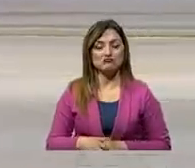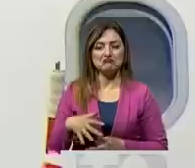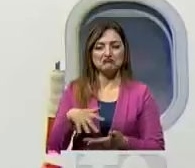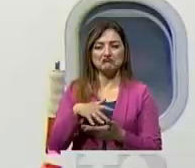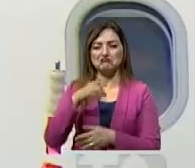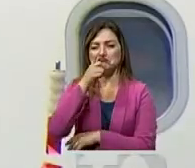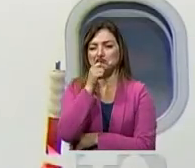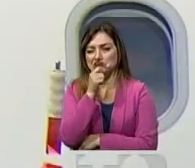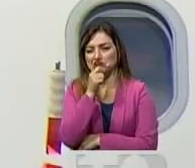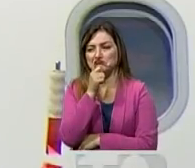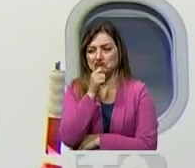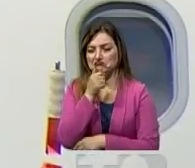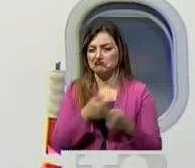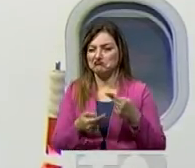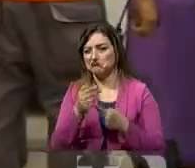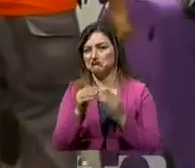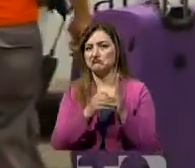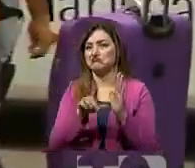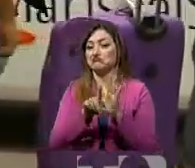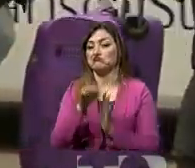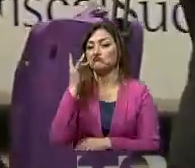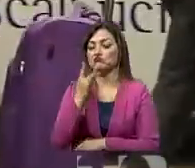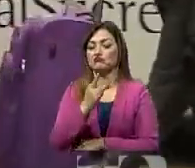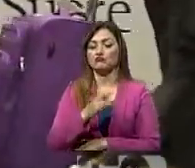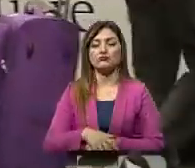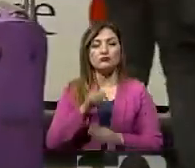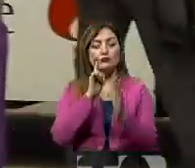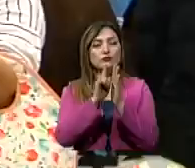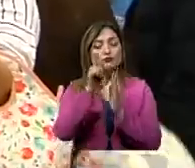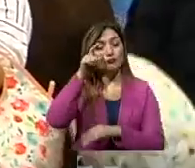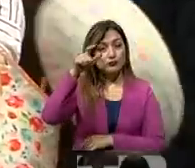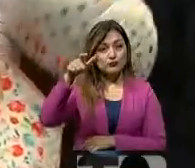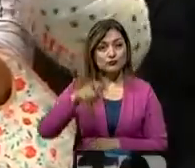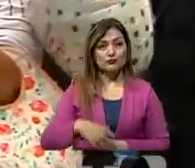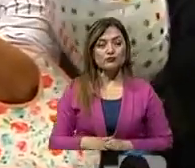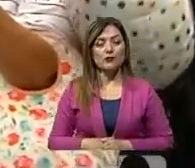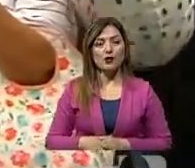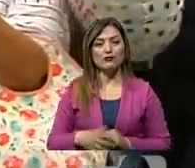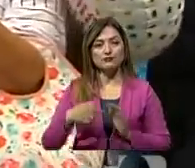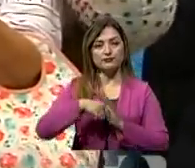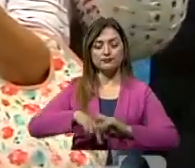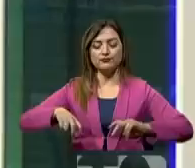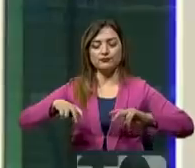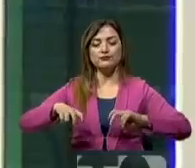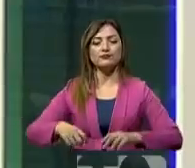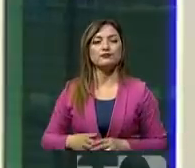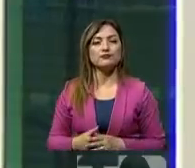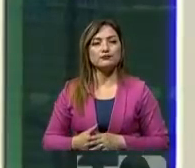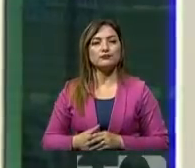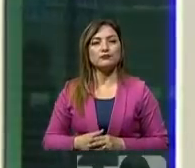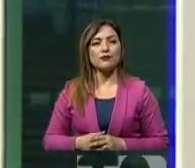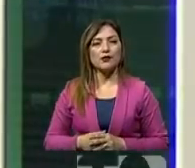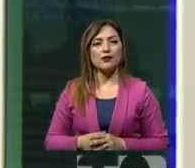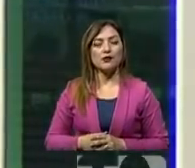de un tráfico de paquetes estudiantiles a Ucrania. La denuncia fue interpuesta a Fiscalía y esta entidad ya inició una indagación previa. Por